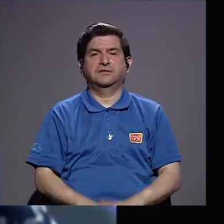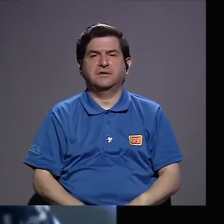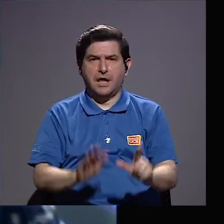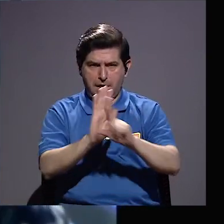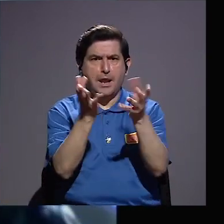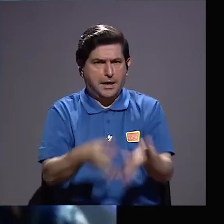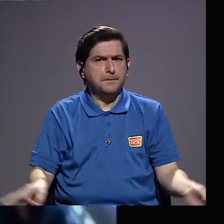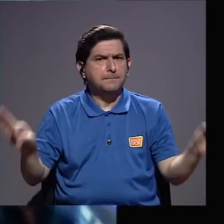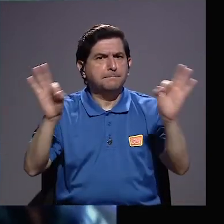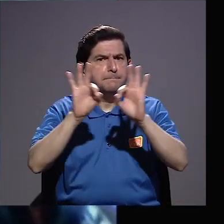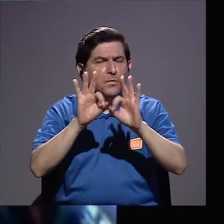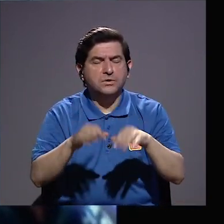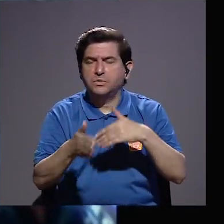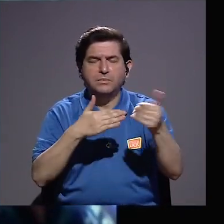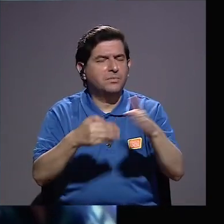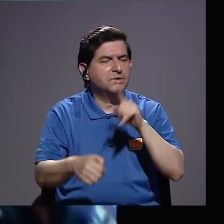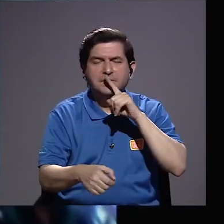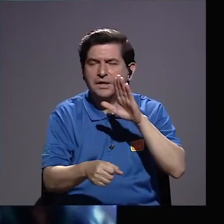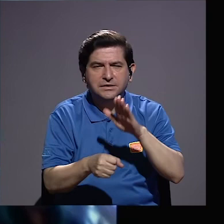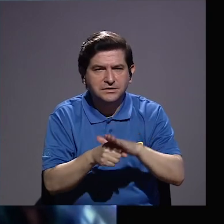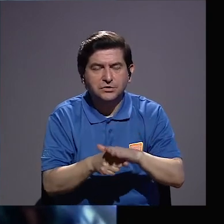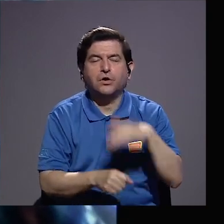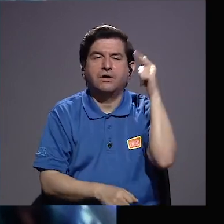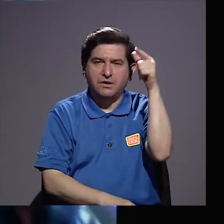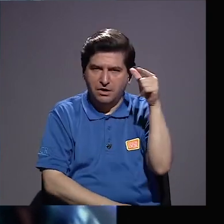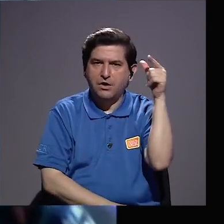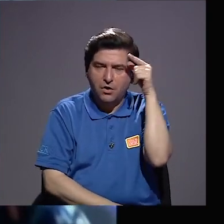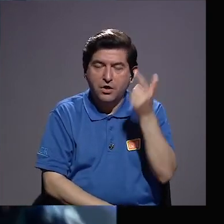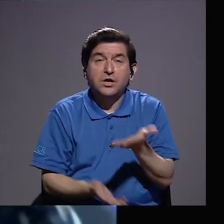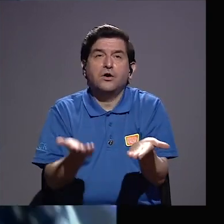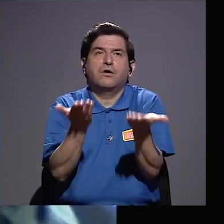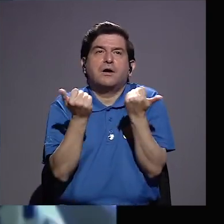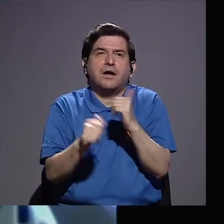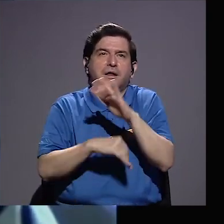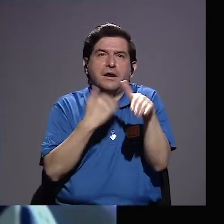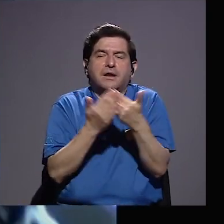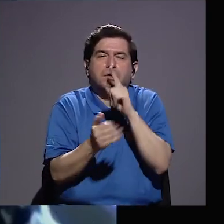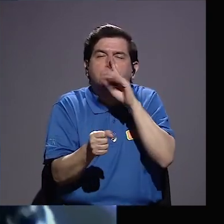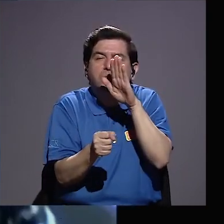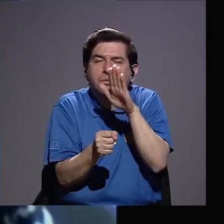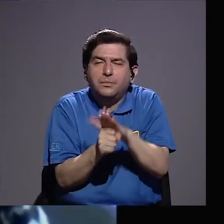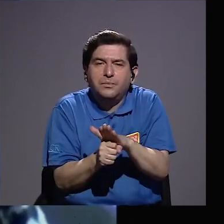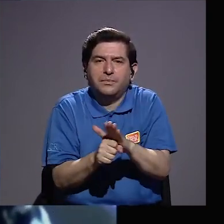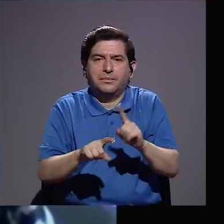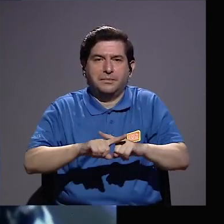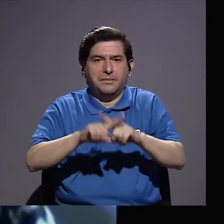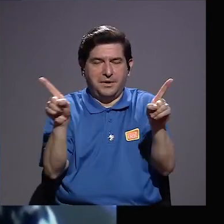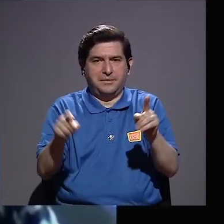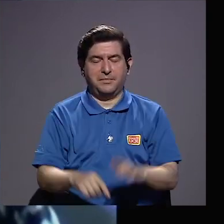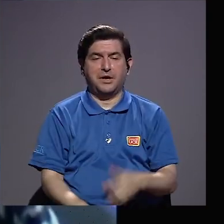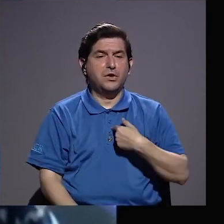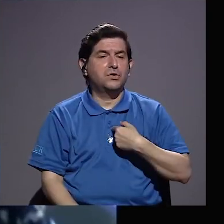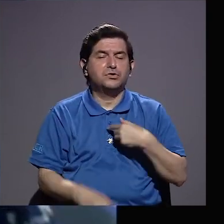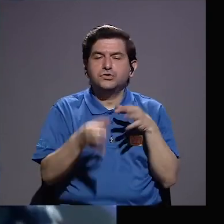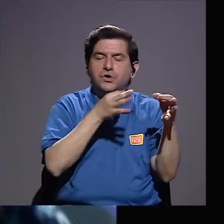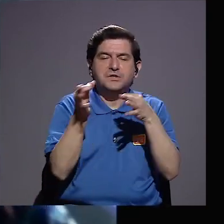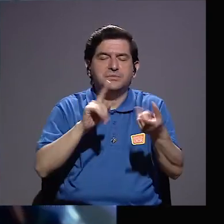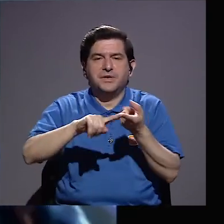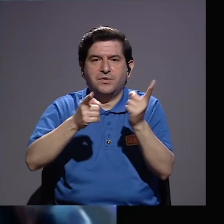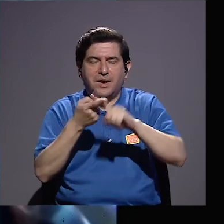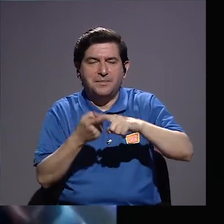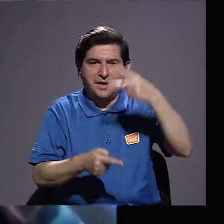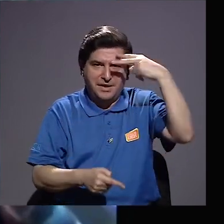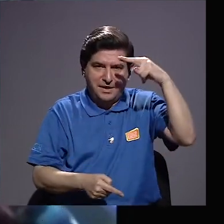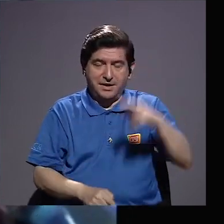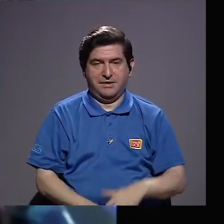Entonces, las leyes son muy importantes aunque no se cumplan. Por supuesto que nos gustaría que se cumplieran, pero como les digo yo a mis